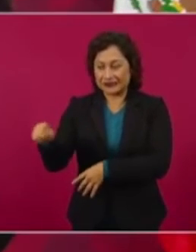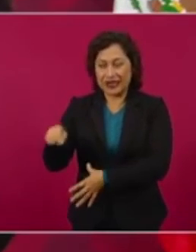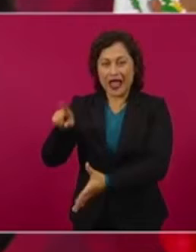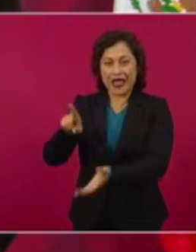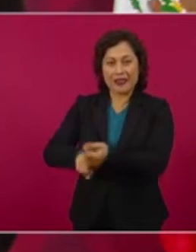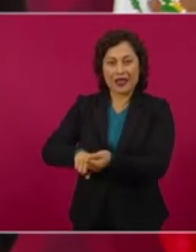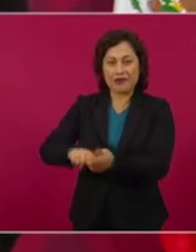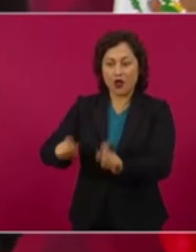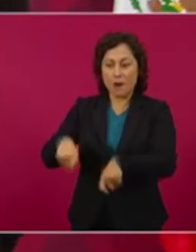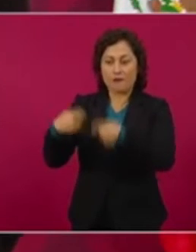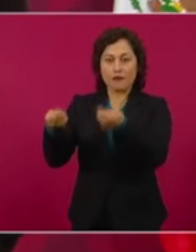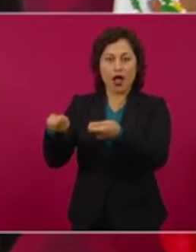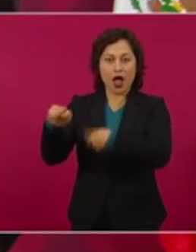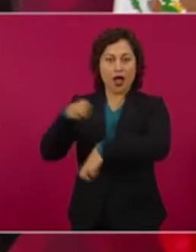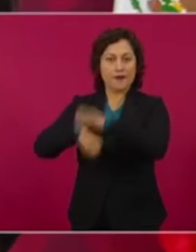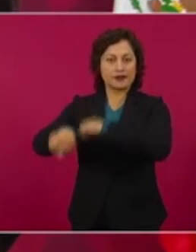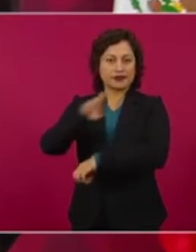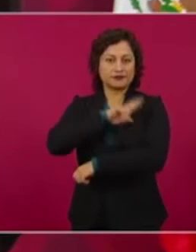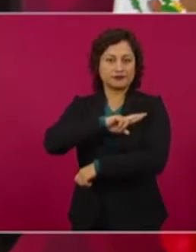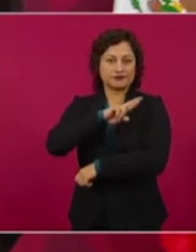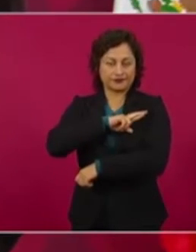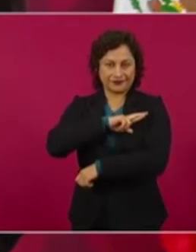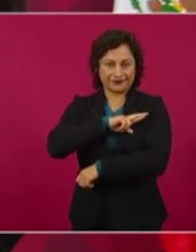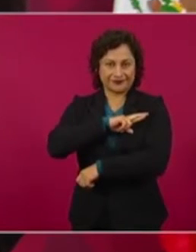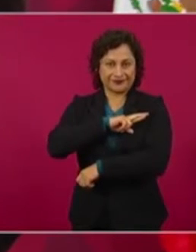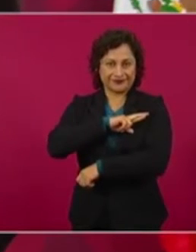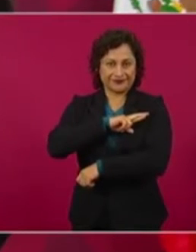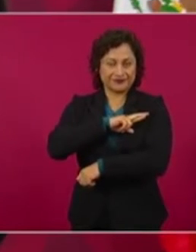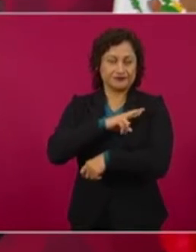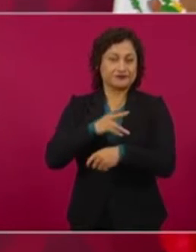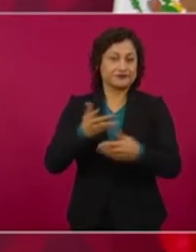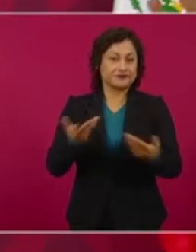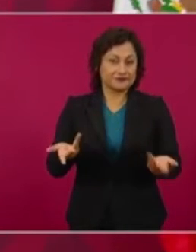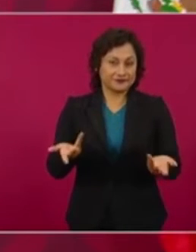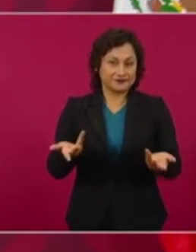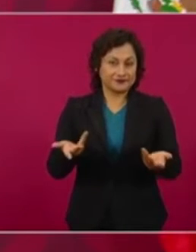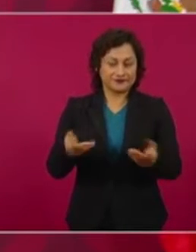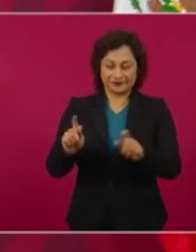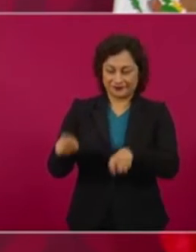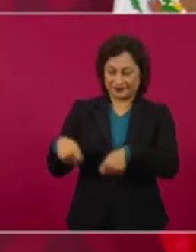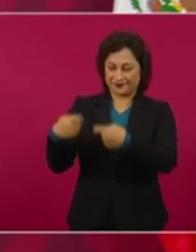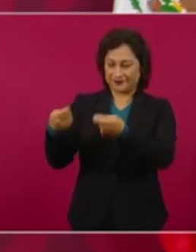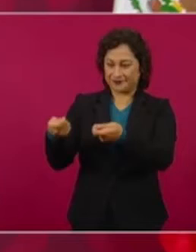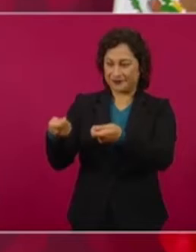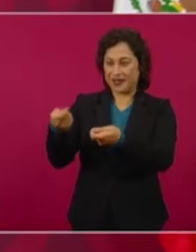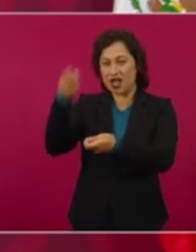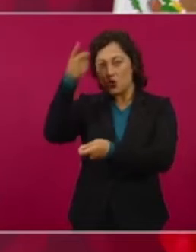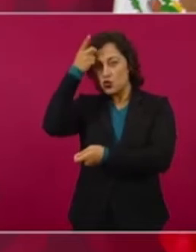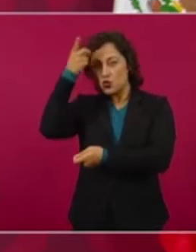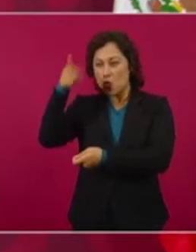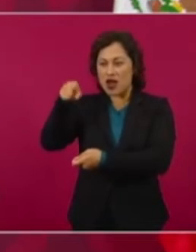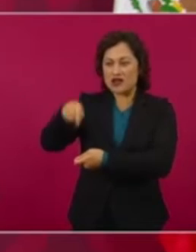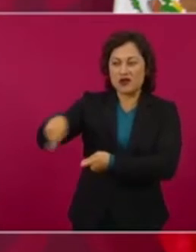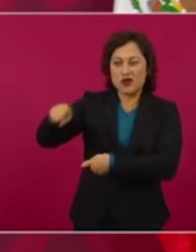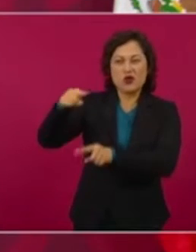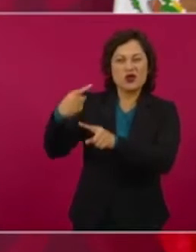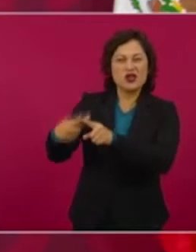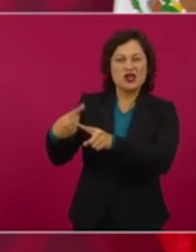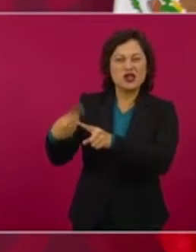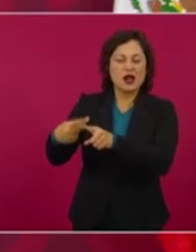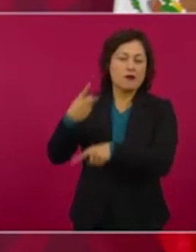y entregan las concesiones pues a políticos y hasta